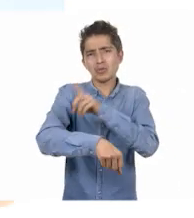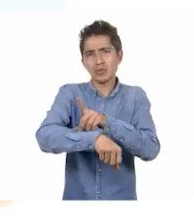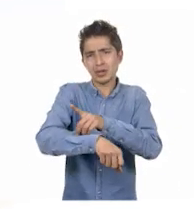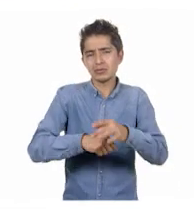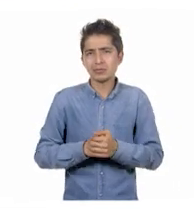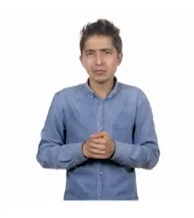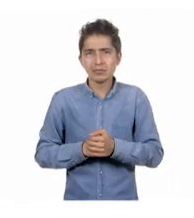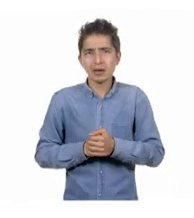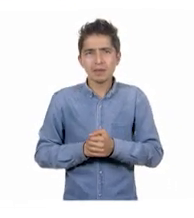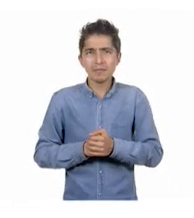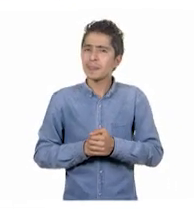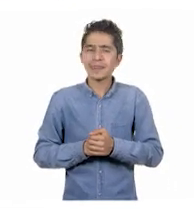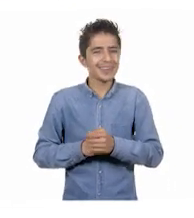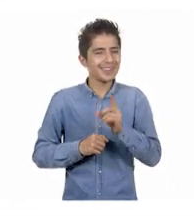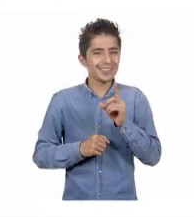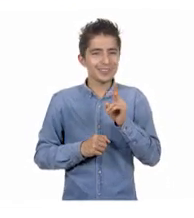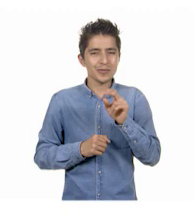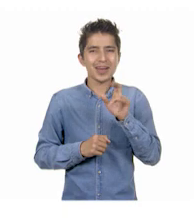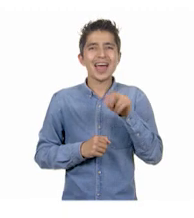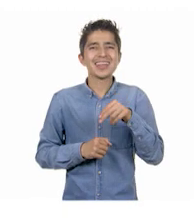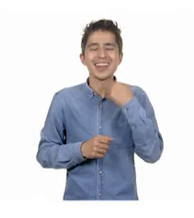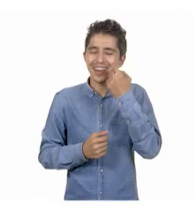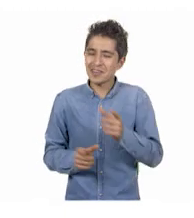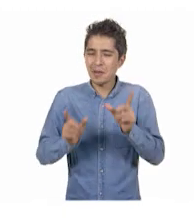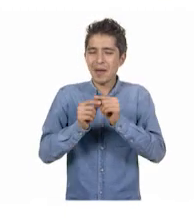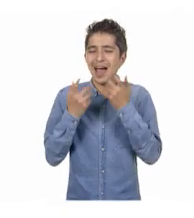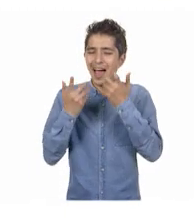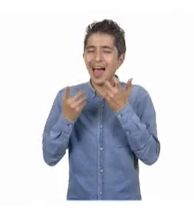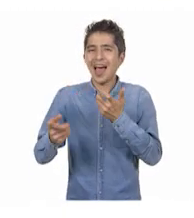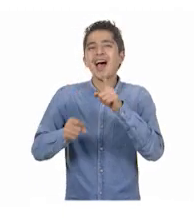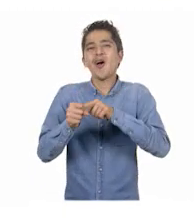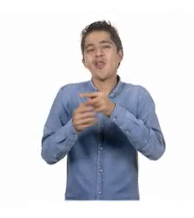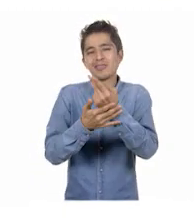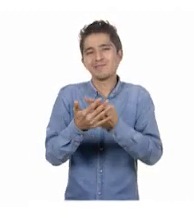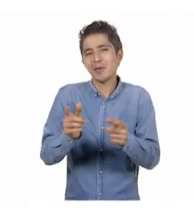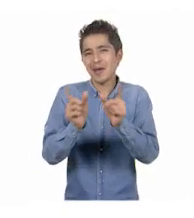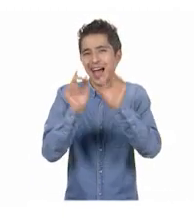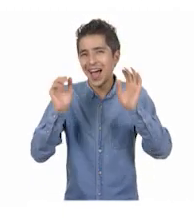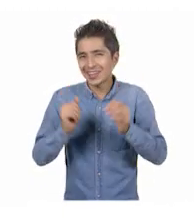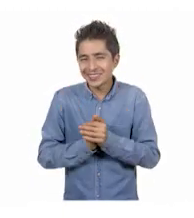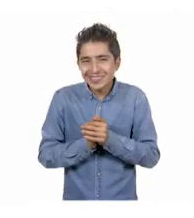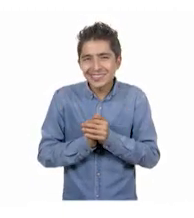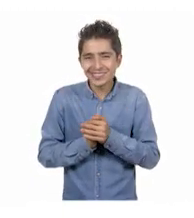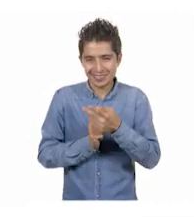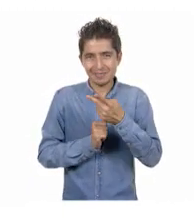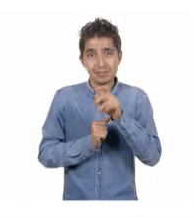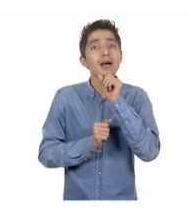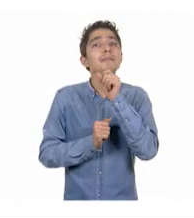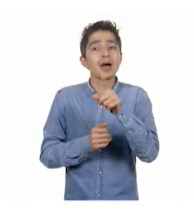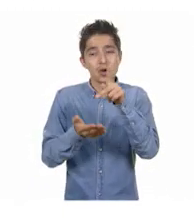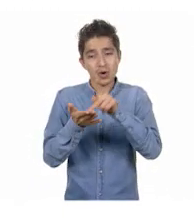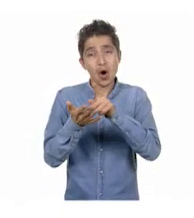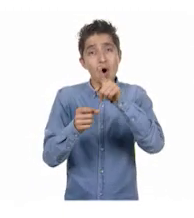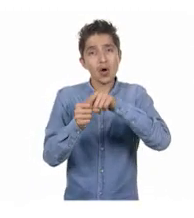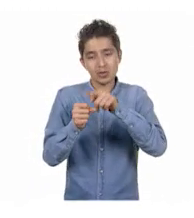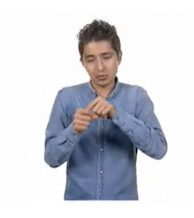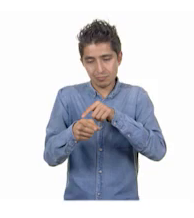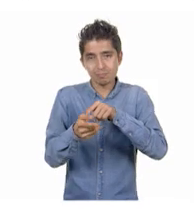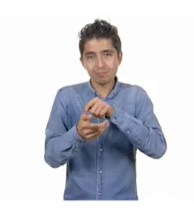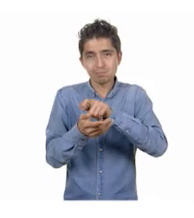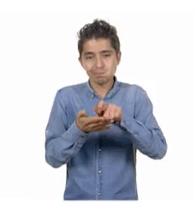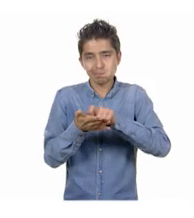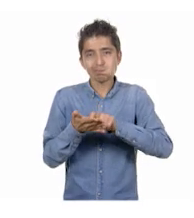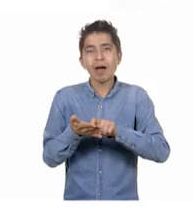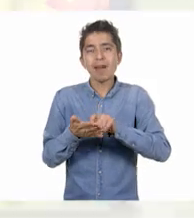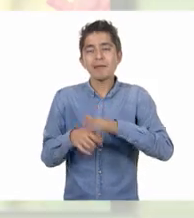Durazno. El pobre Duncan solo quería colorear. Y por supuesto, También quería que sus crayones fueran felices.